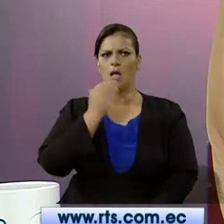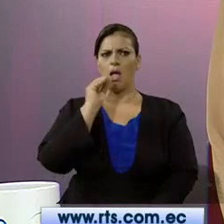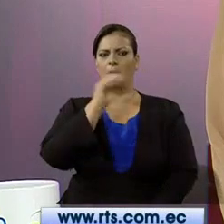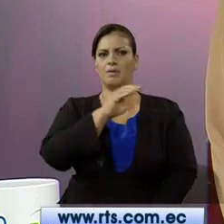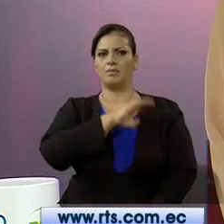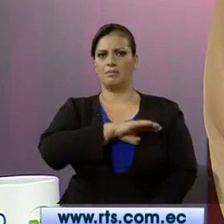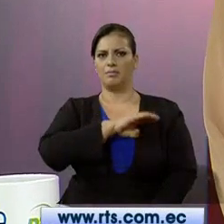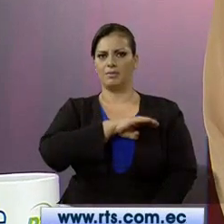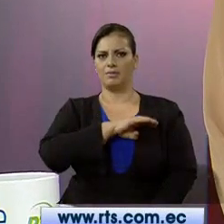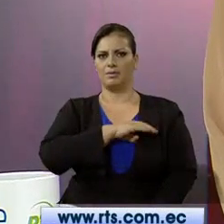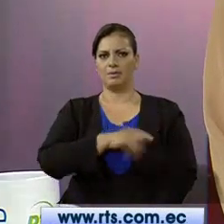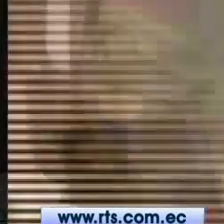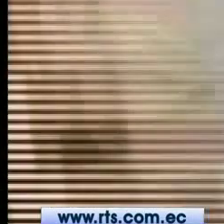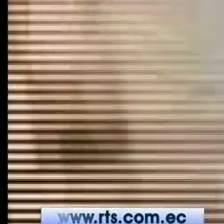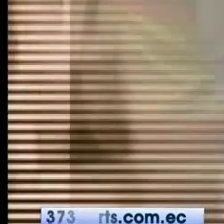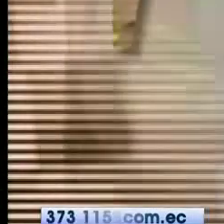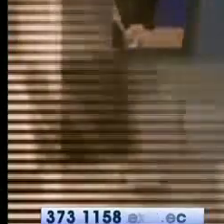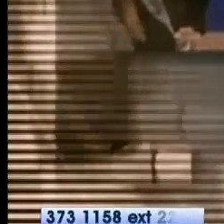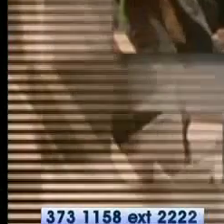detalles.